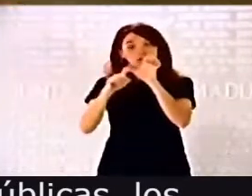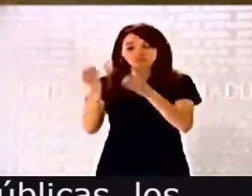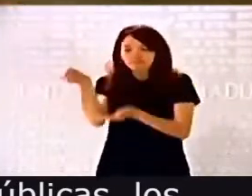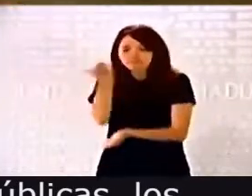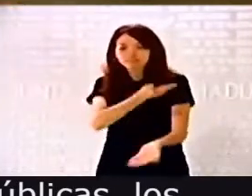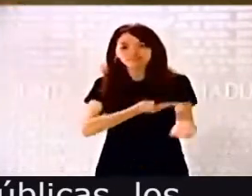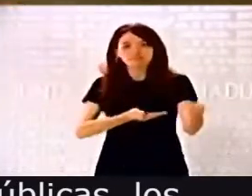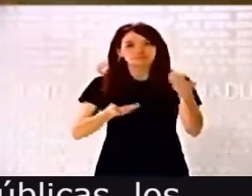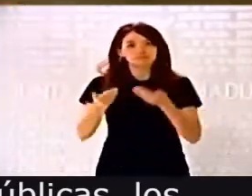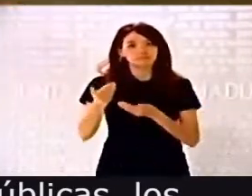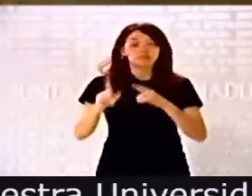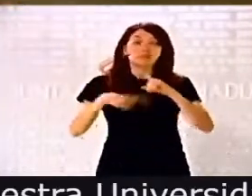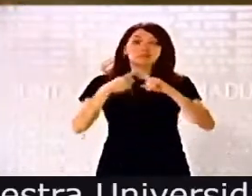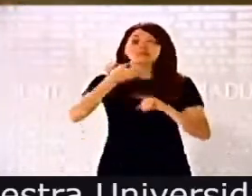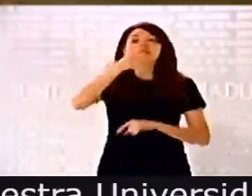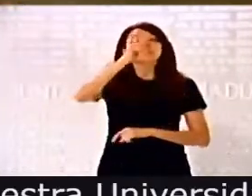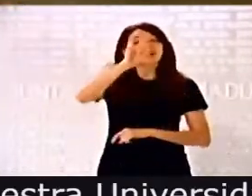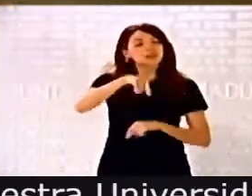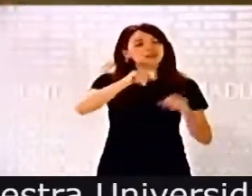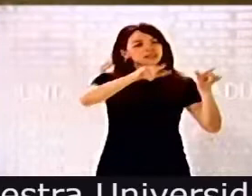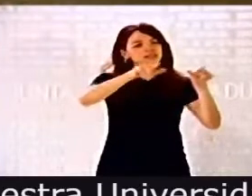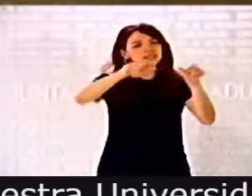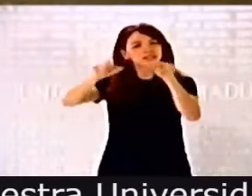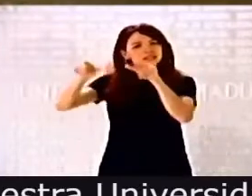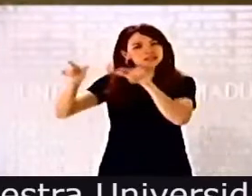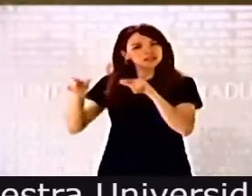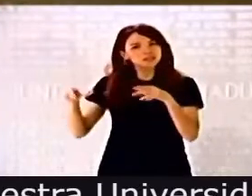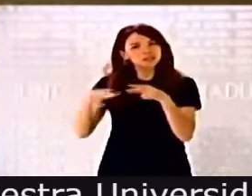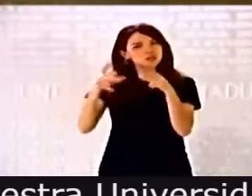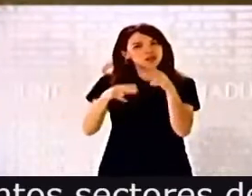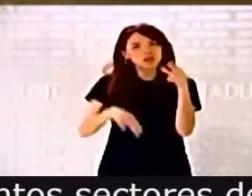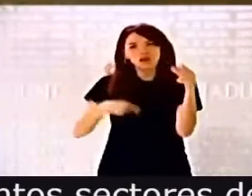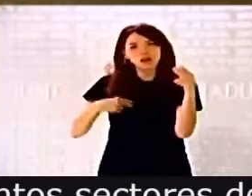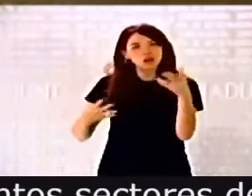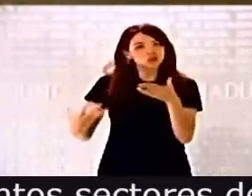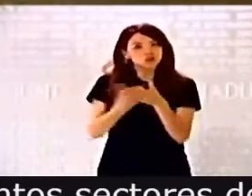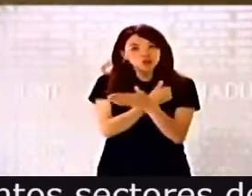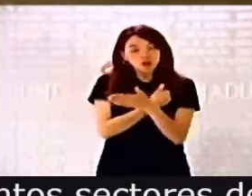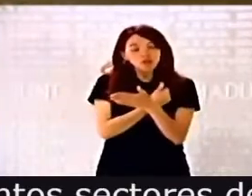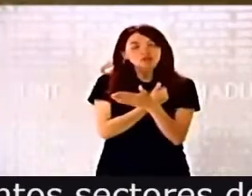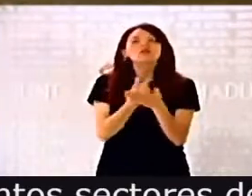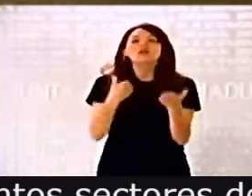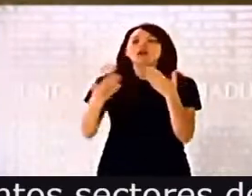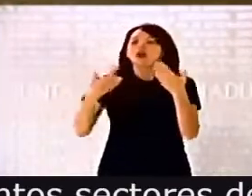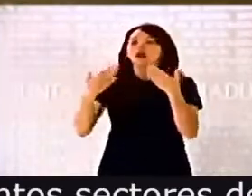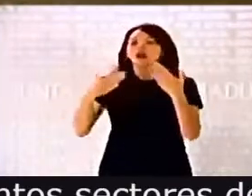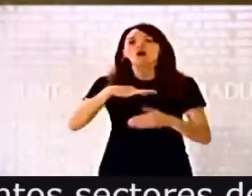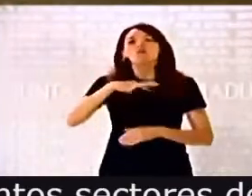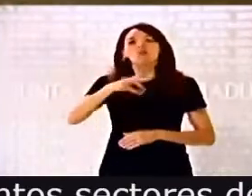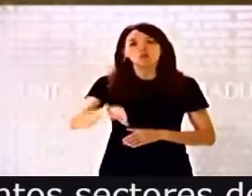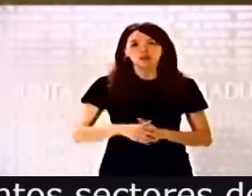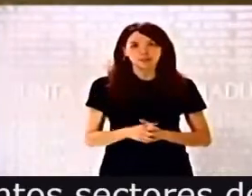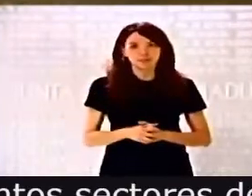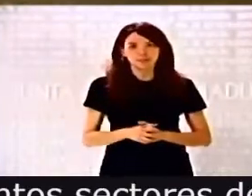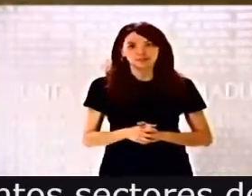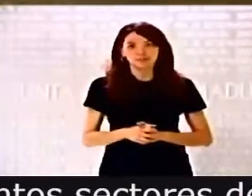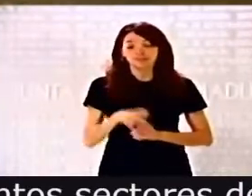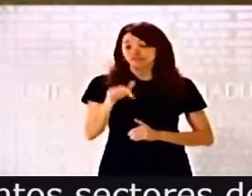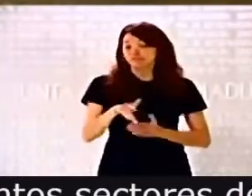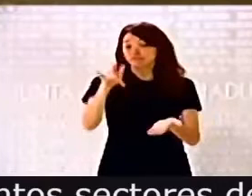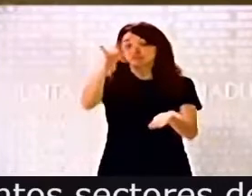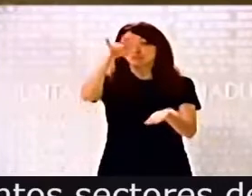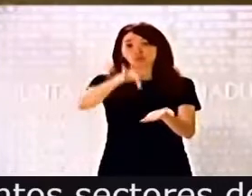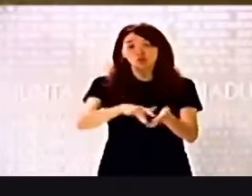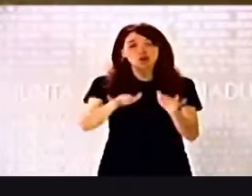los representantes de los distintos sectores de la sociedad y el diálogo civil. Estamos ante una gran crisis